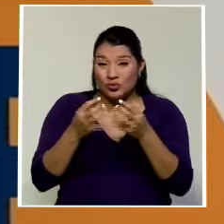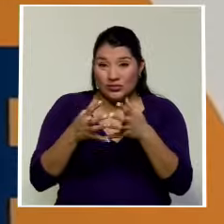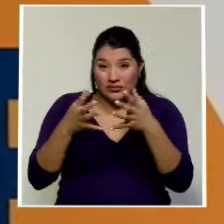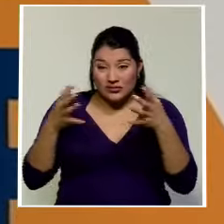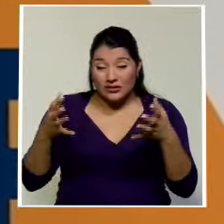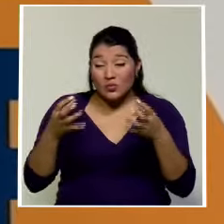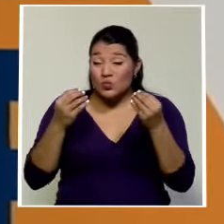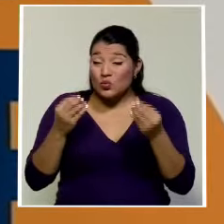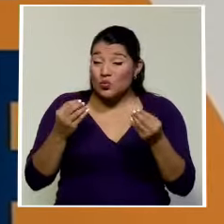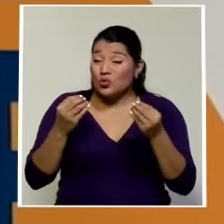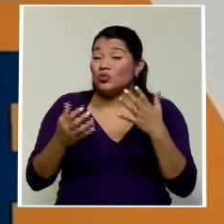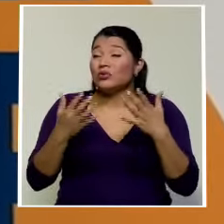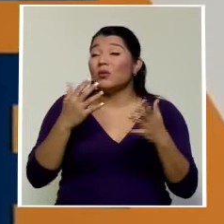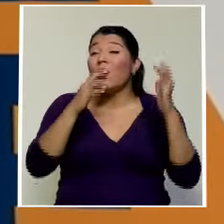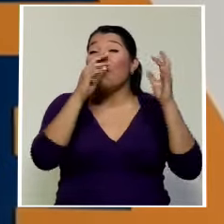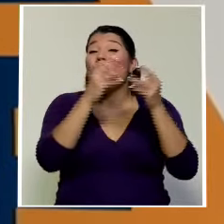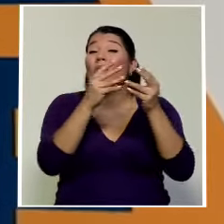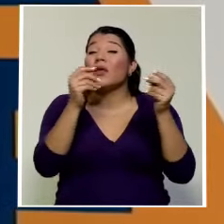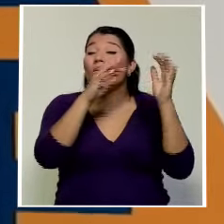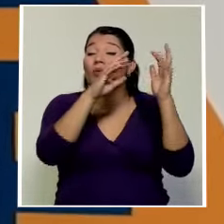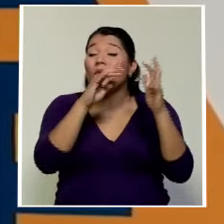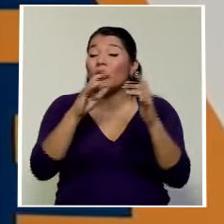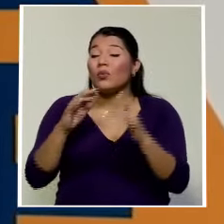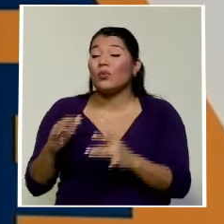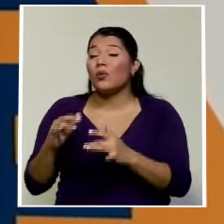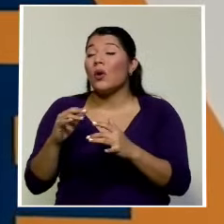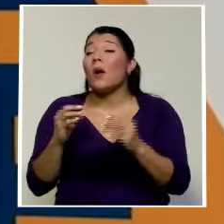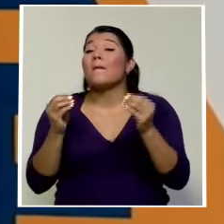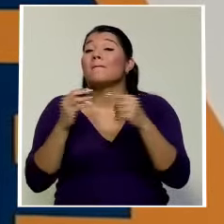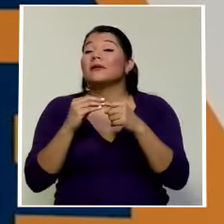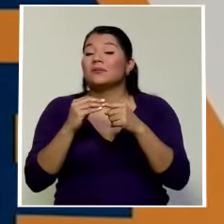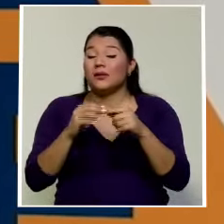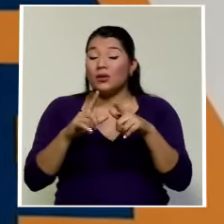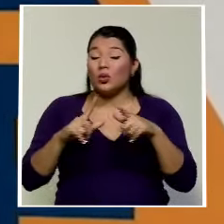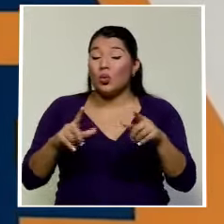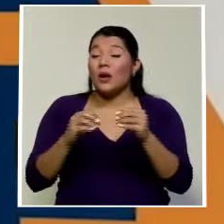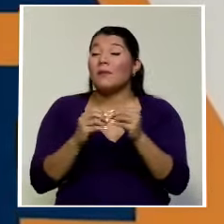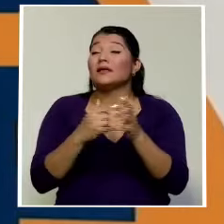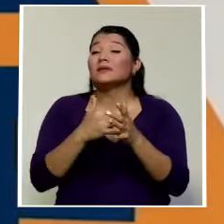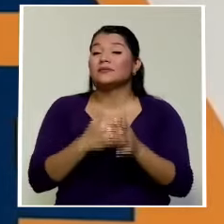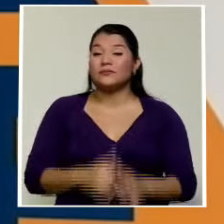y medianos empiecen a presentarse en algunos sectores, sobre todo los más vulnerables.